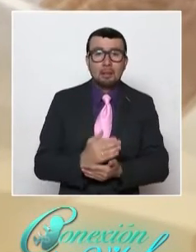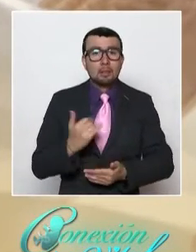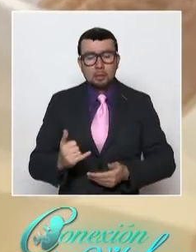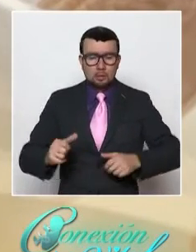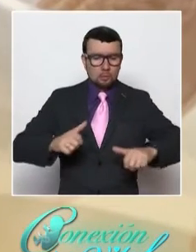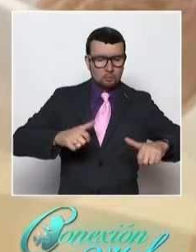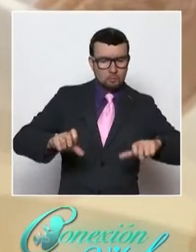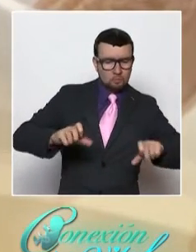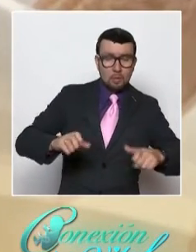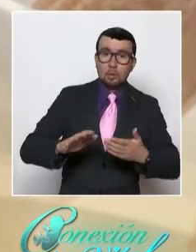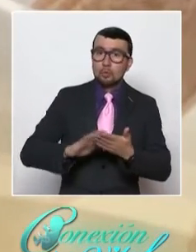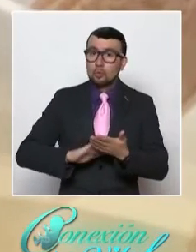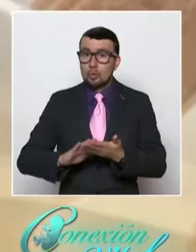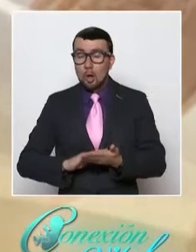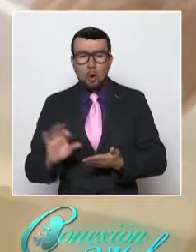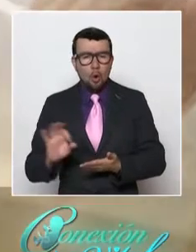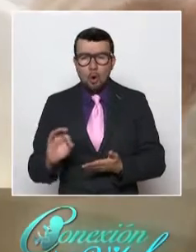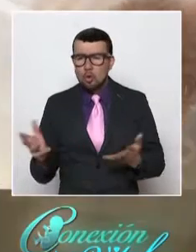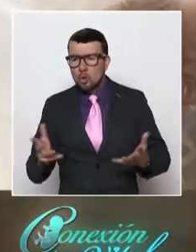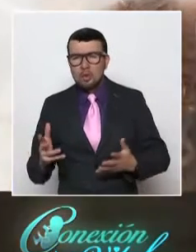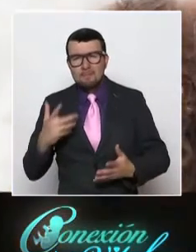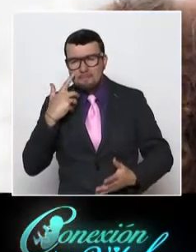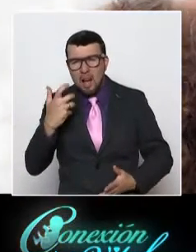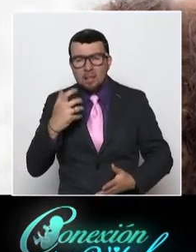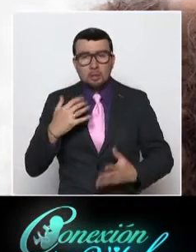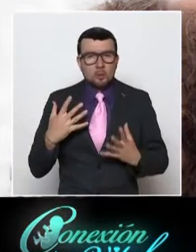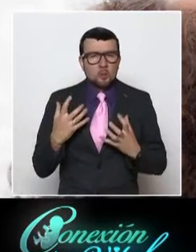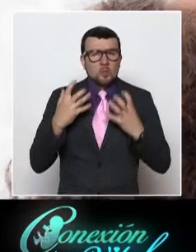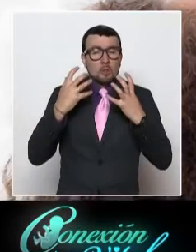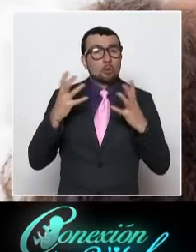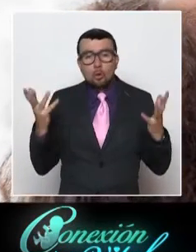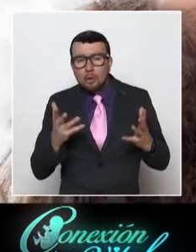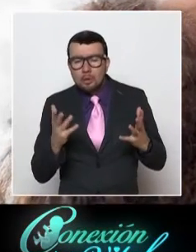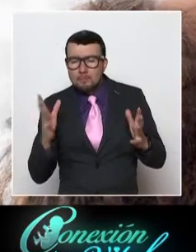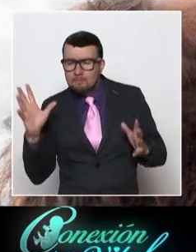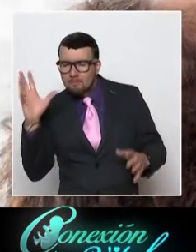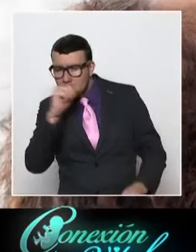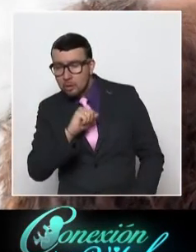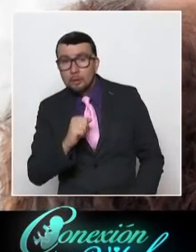musculares o donde hay más zonas de estrés. Las técnicas están